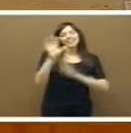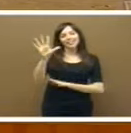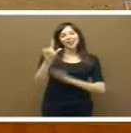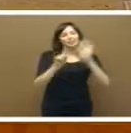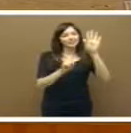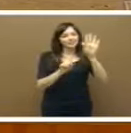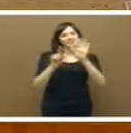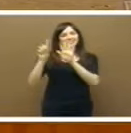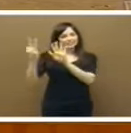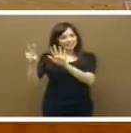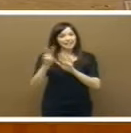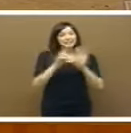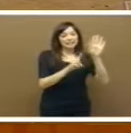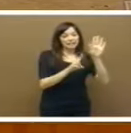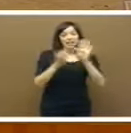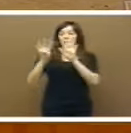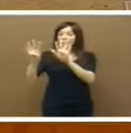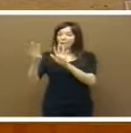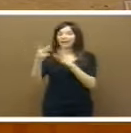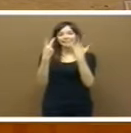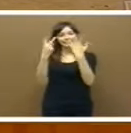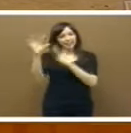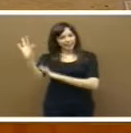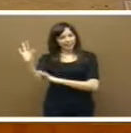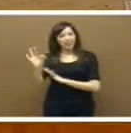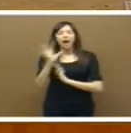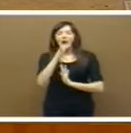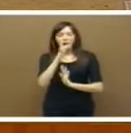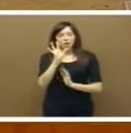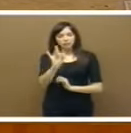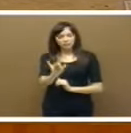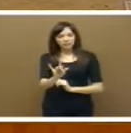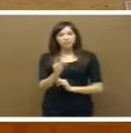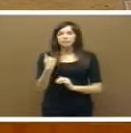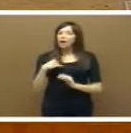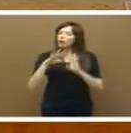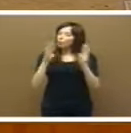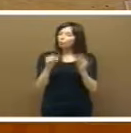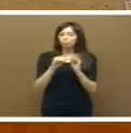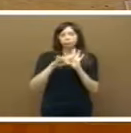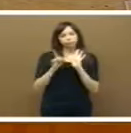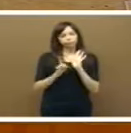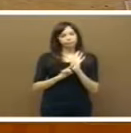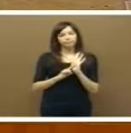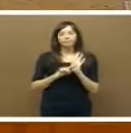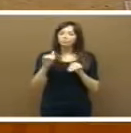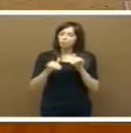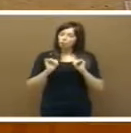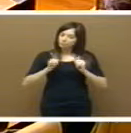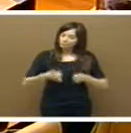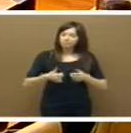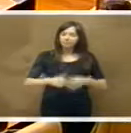67, 69 y 70. Ahora sí, está el conjunto completo. Entramos en